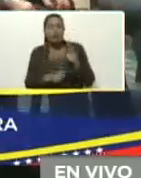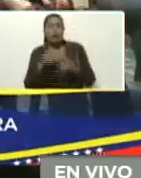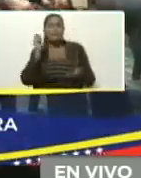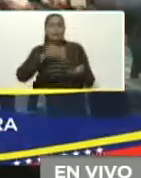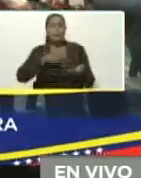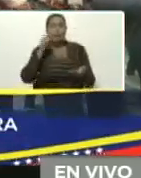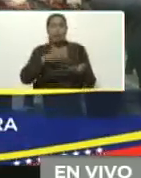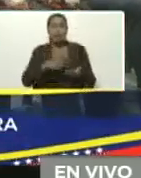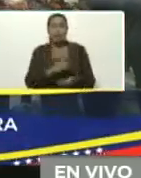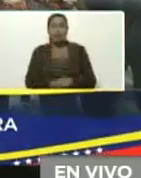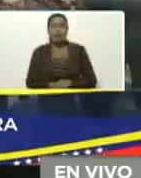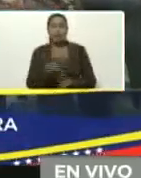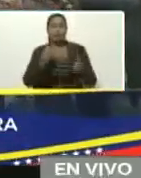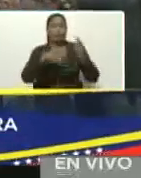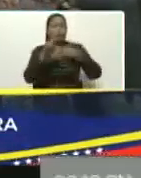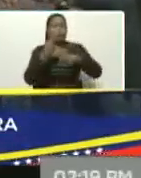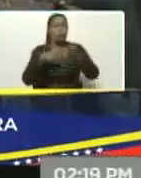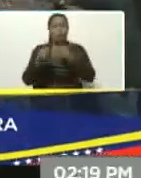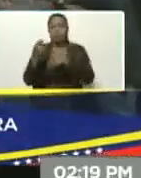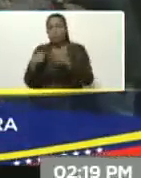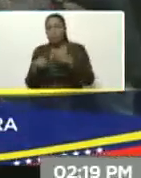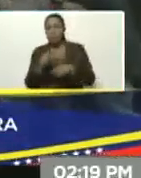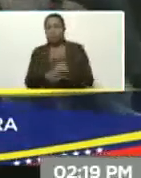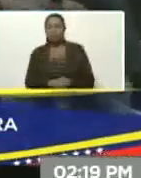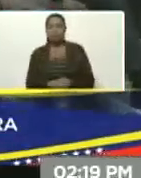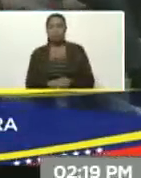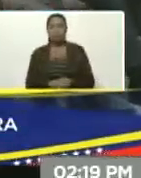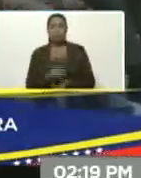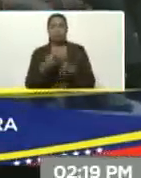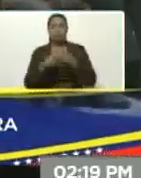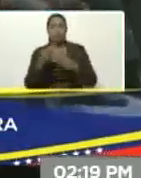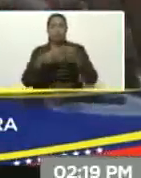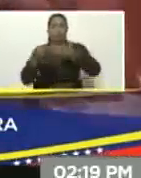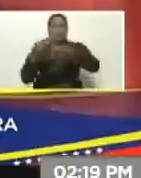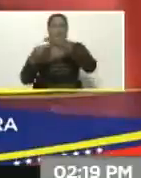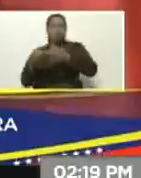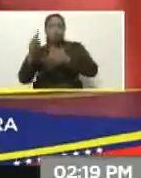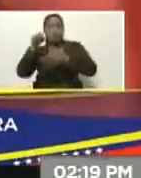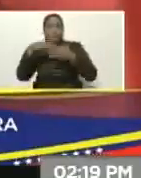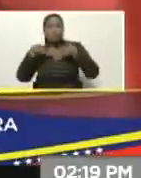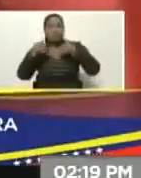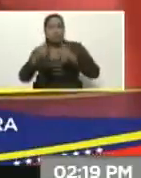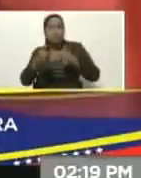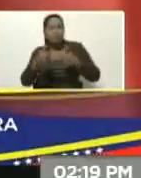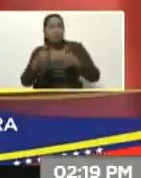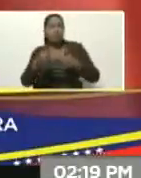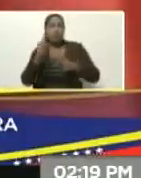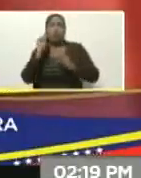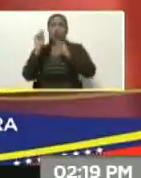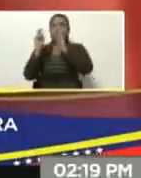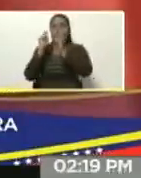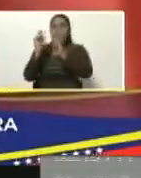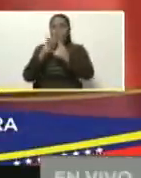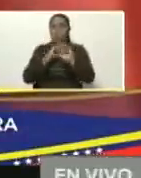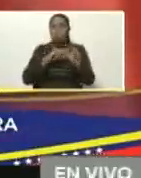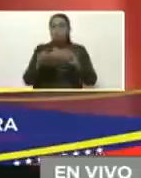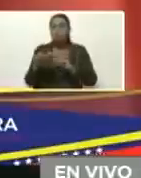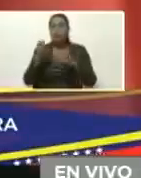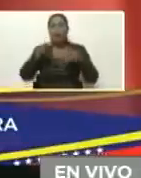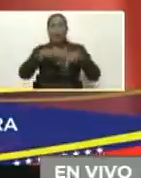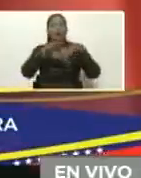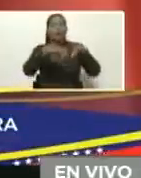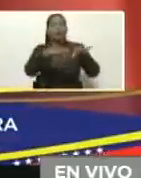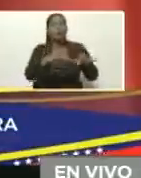minería, negocio, de construcción, salud, turismo y